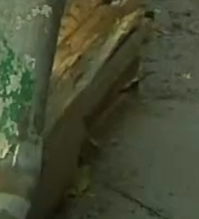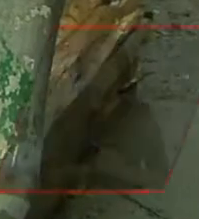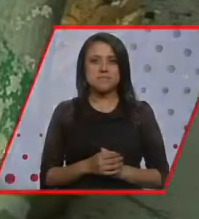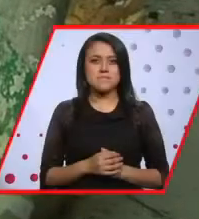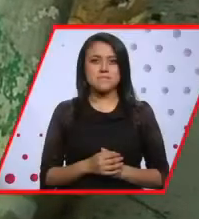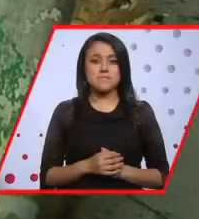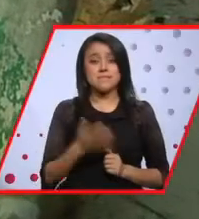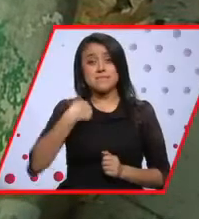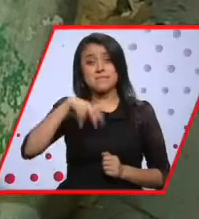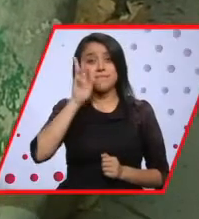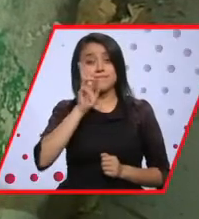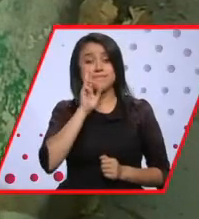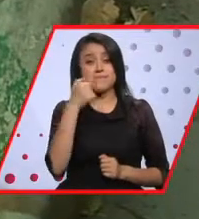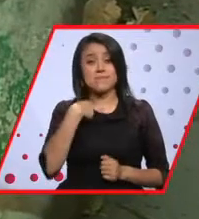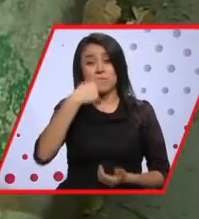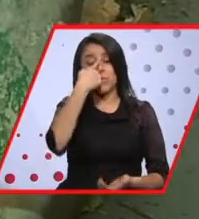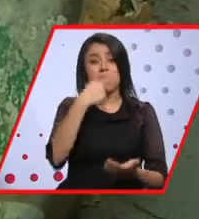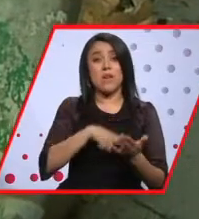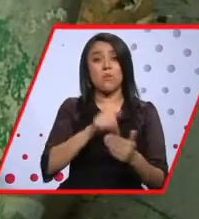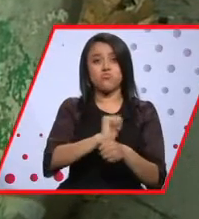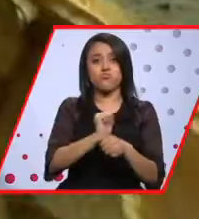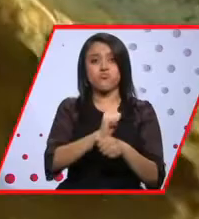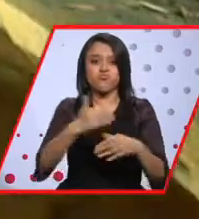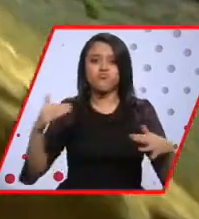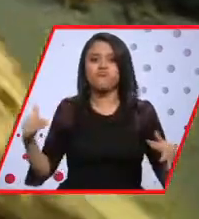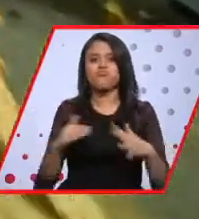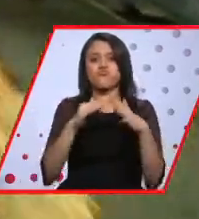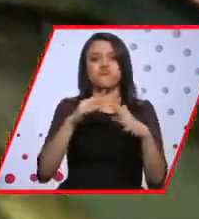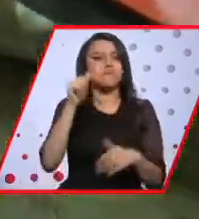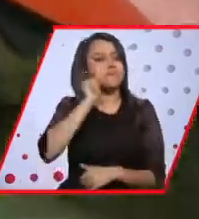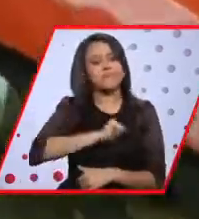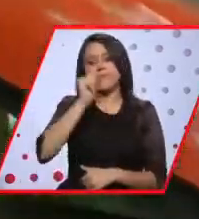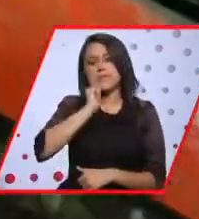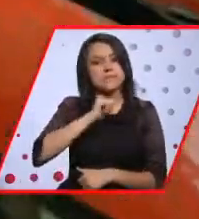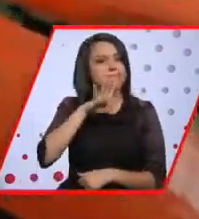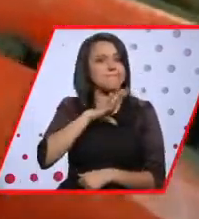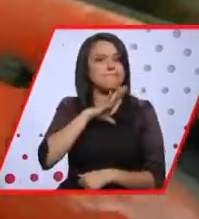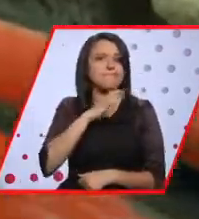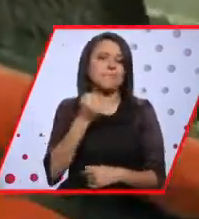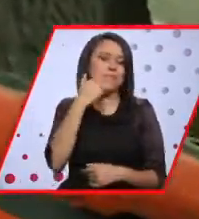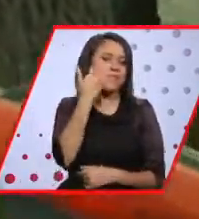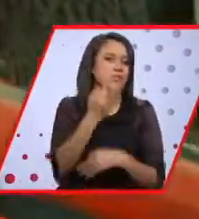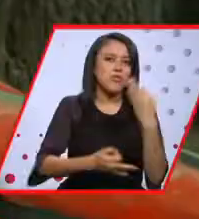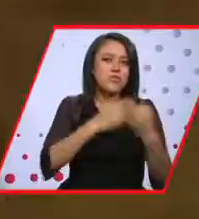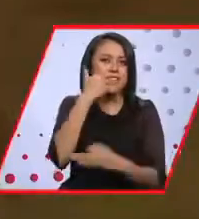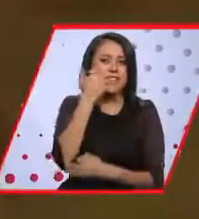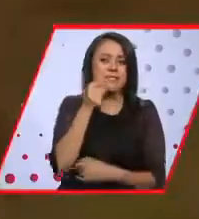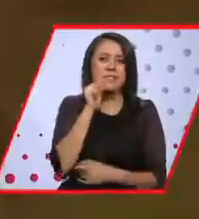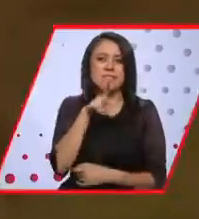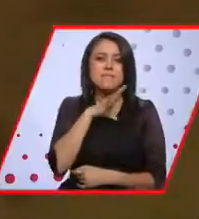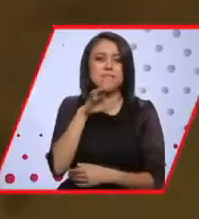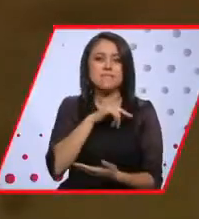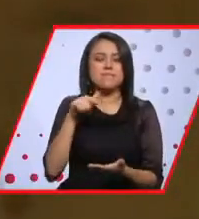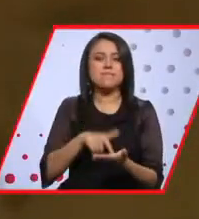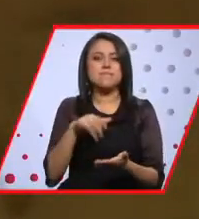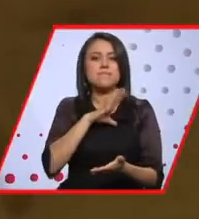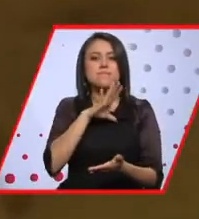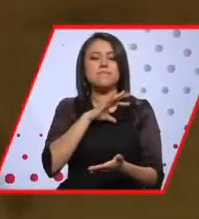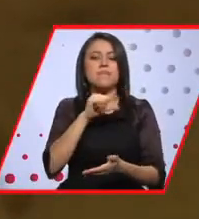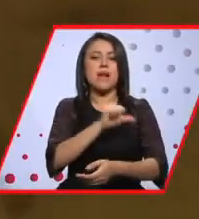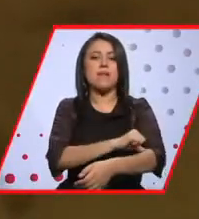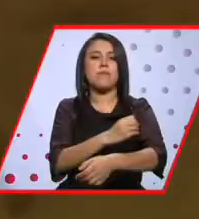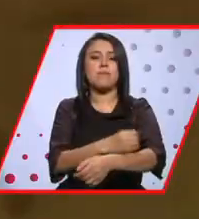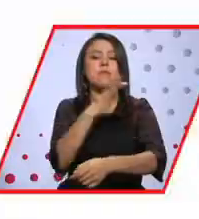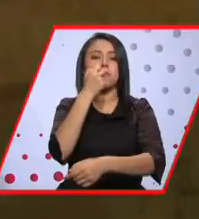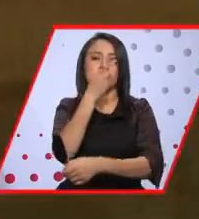Al parecer los choques por alta velocidad están de moda. Y pues como todo mundo le gusta estar a la moda, la delegación Álvaro Obregón no se